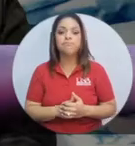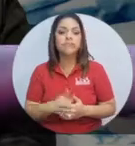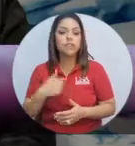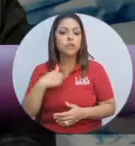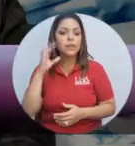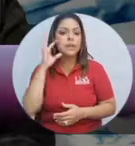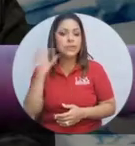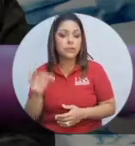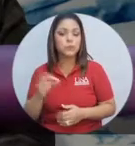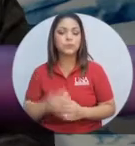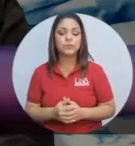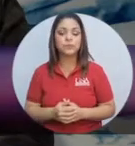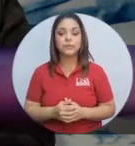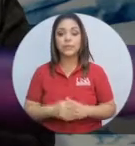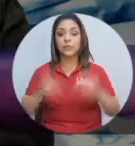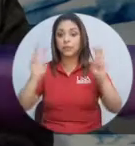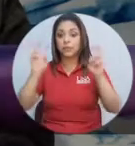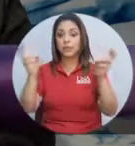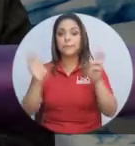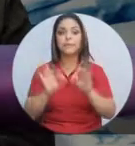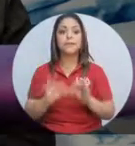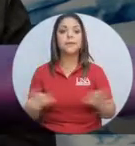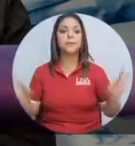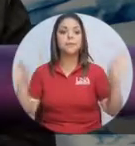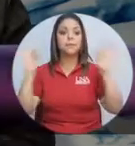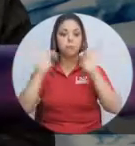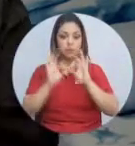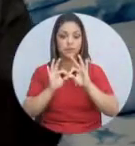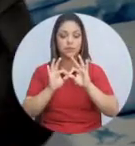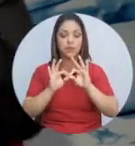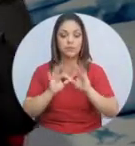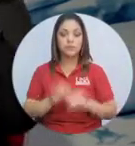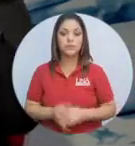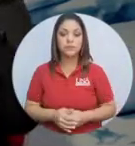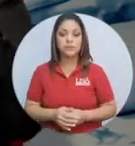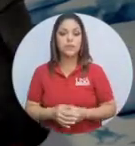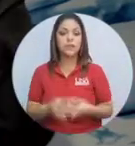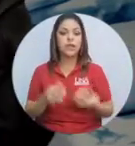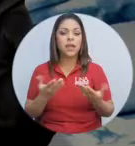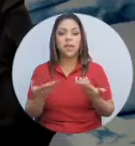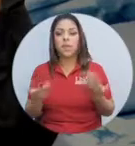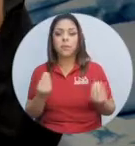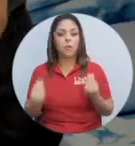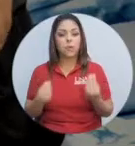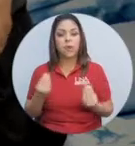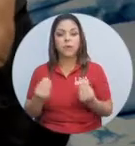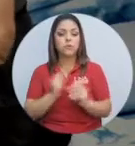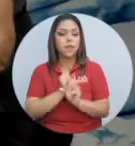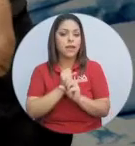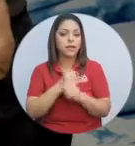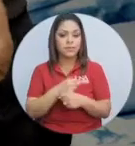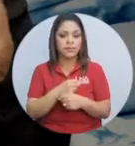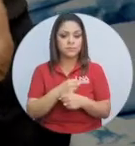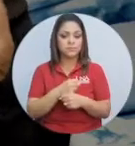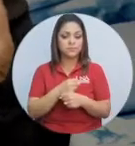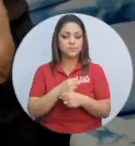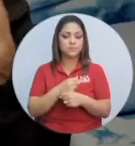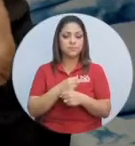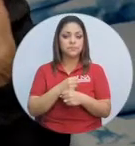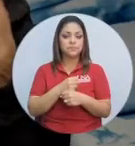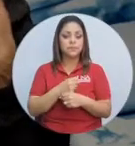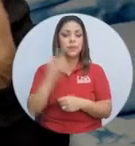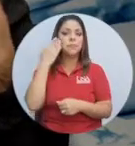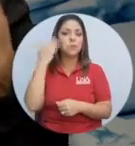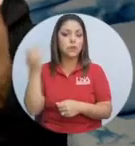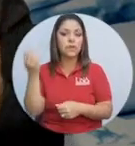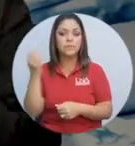A mí me parece tal vez aquí que un tema importante es ¿qué podemos nosotros hacer desde este otro lado,